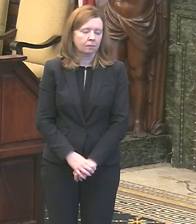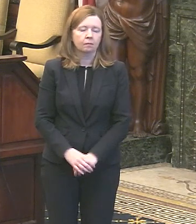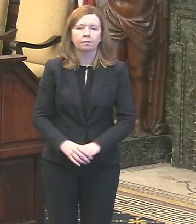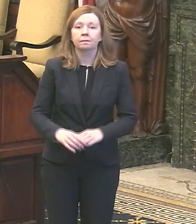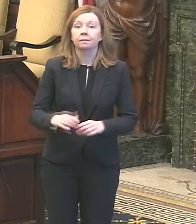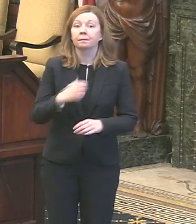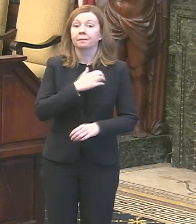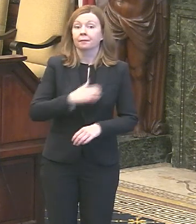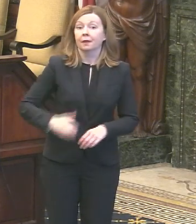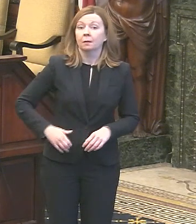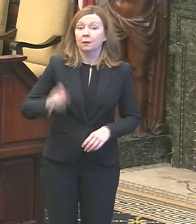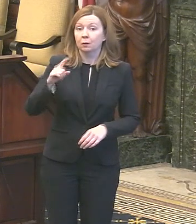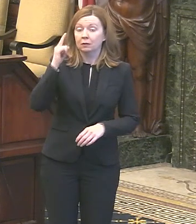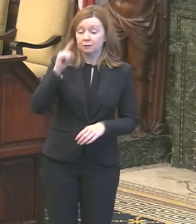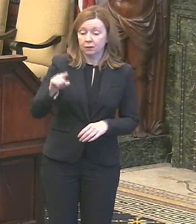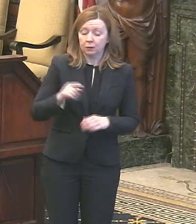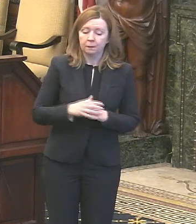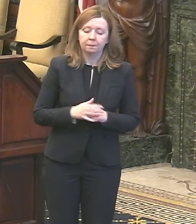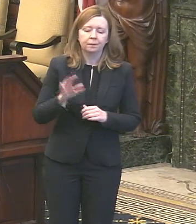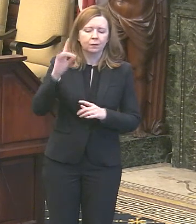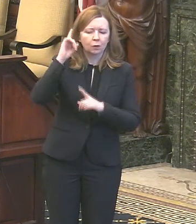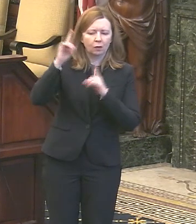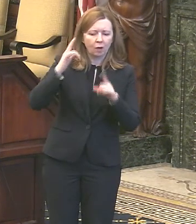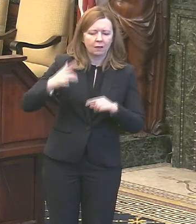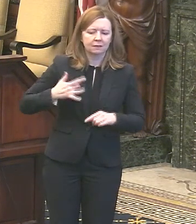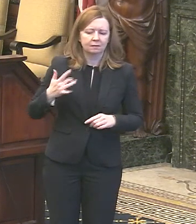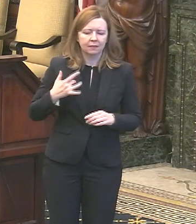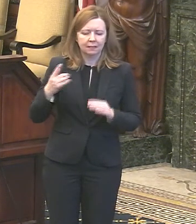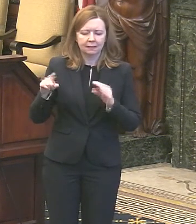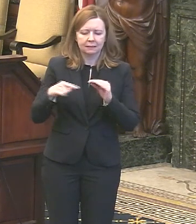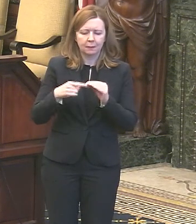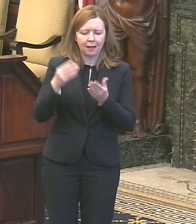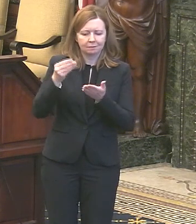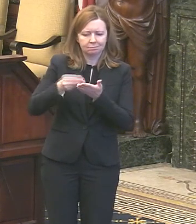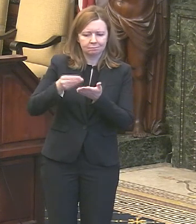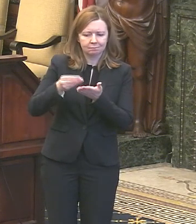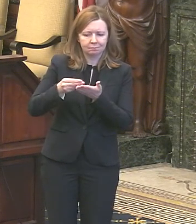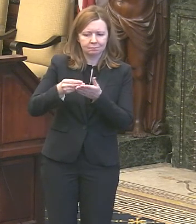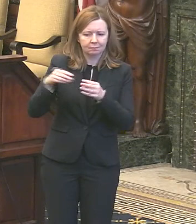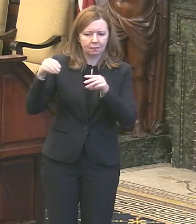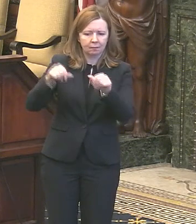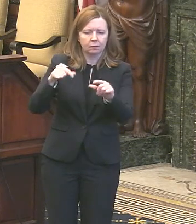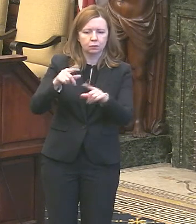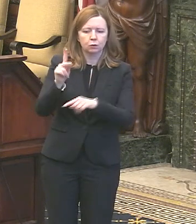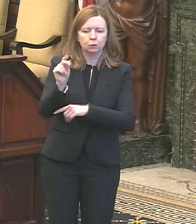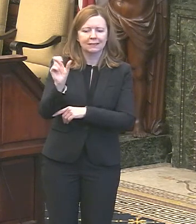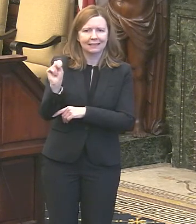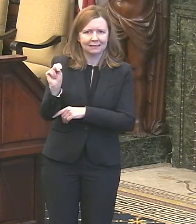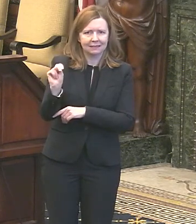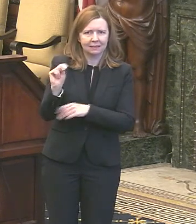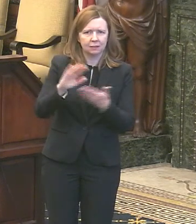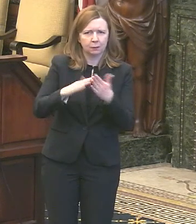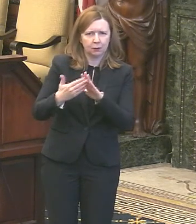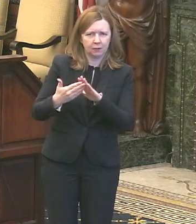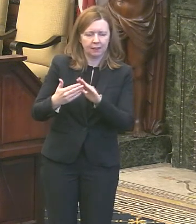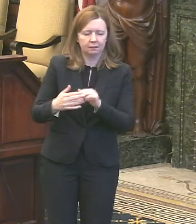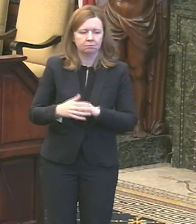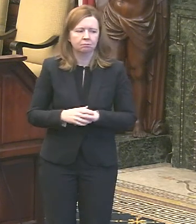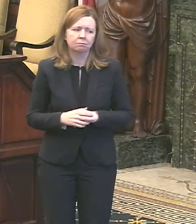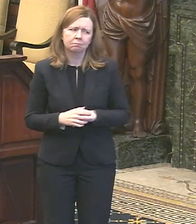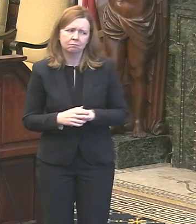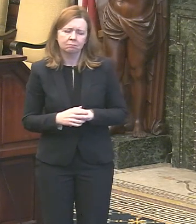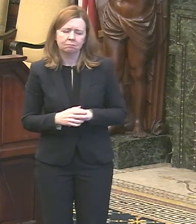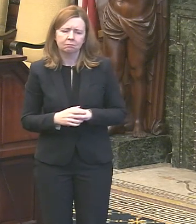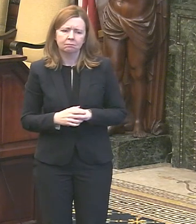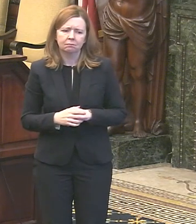is for you. What are your thoughts or your feelings about the assignation of funds to the Kensington community? I'm sorry? What is